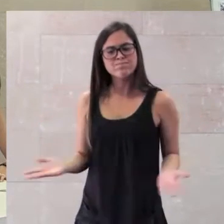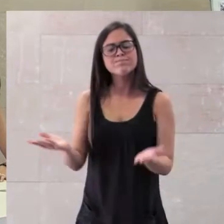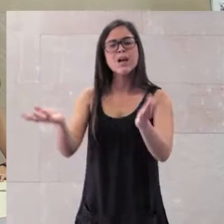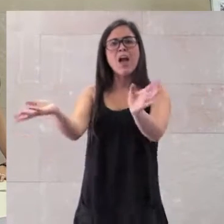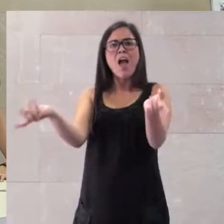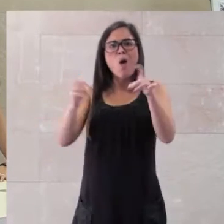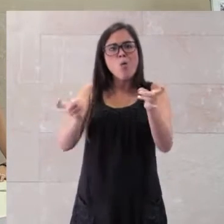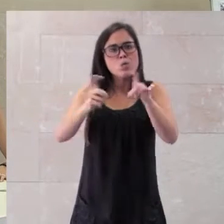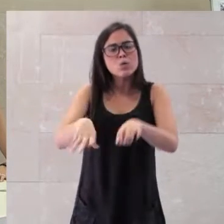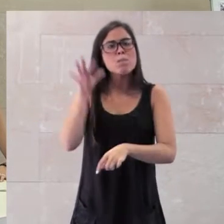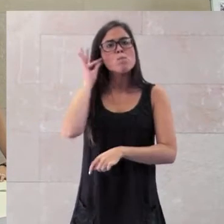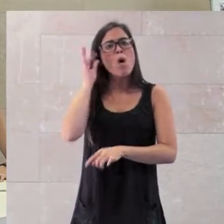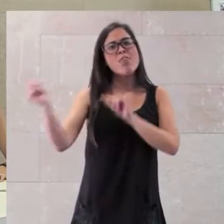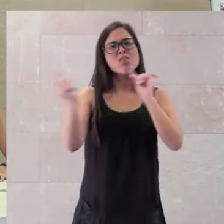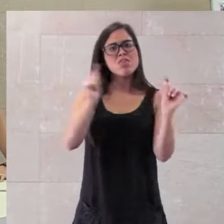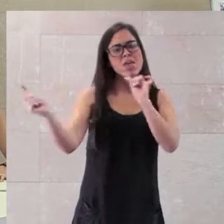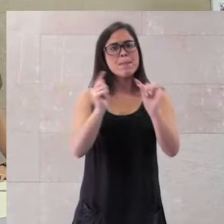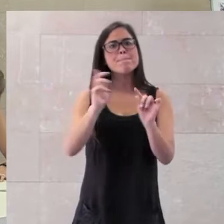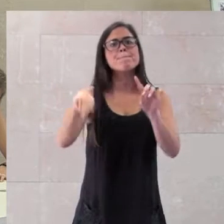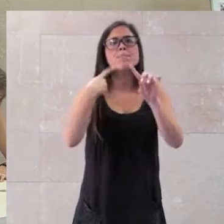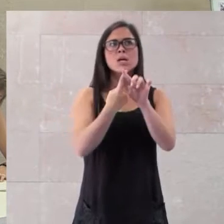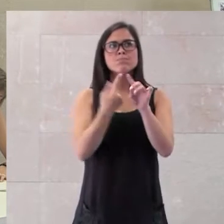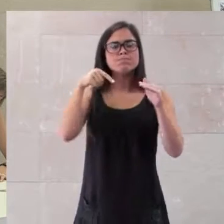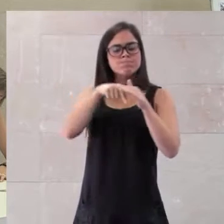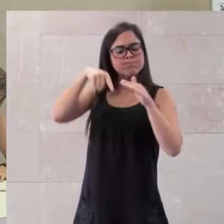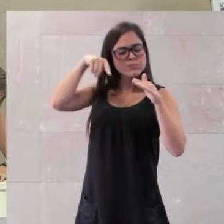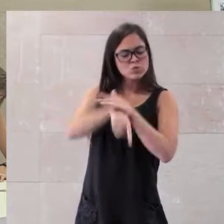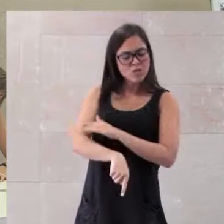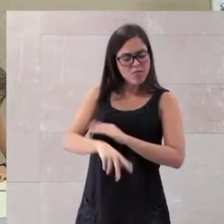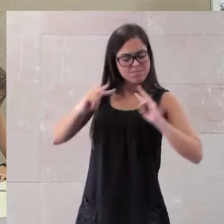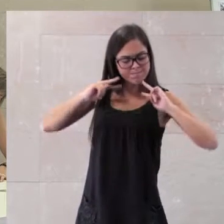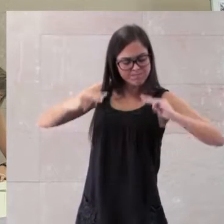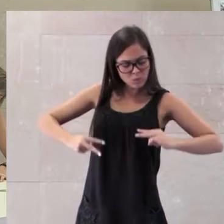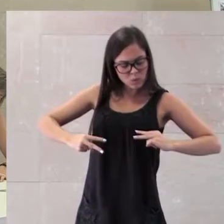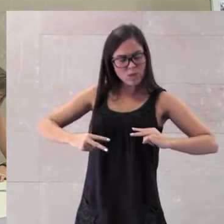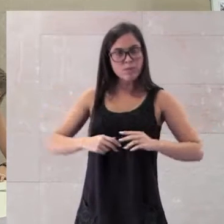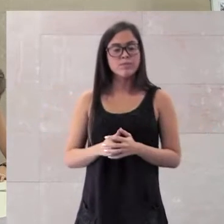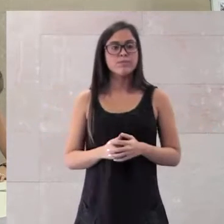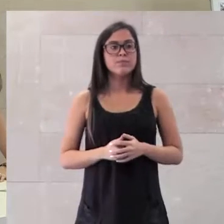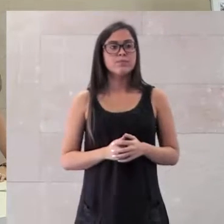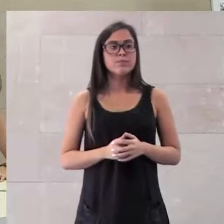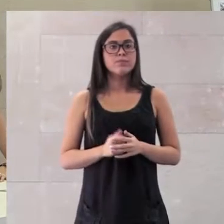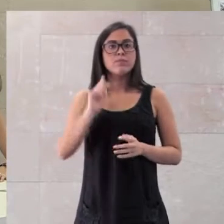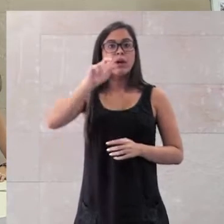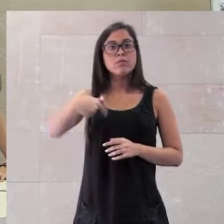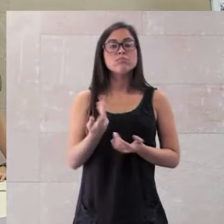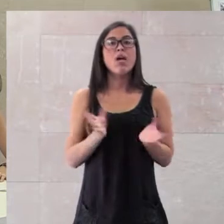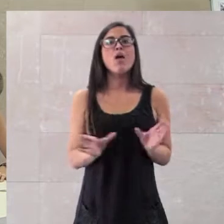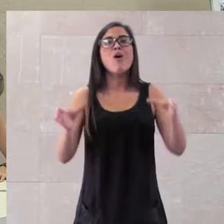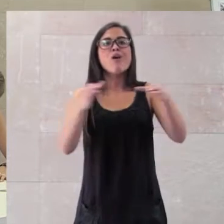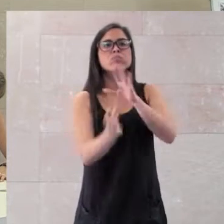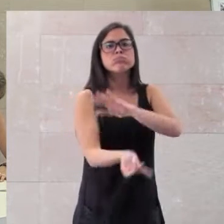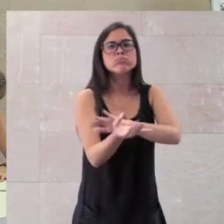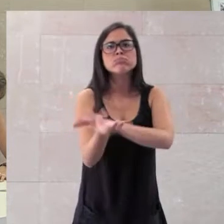las mujeres, los debates, la profundización en su conciencia y y que se generen